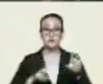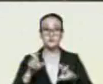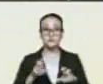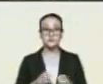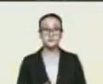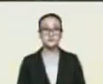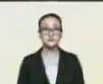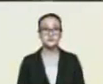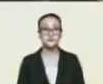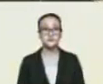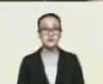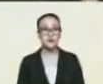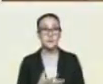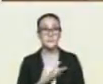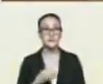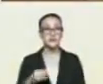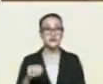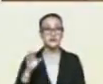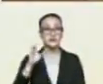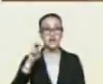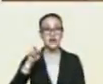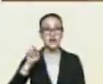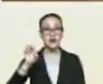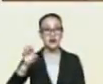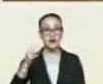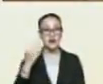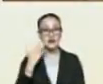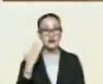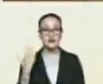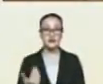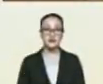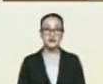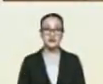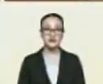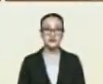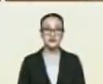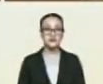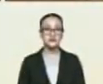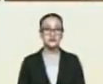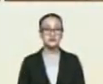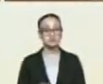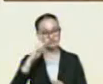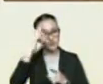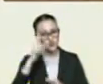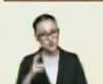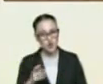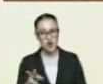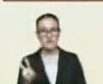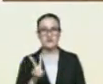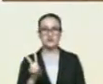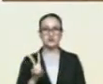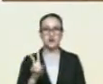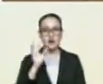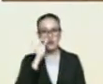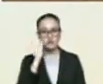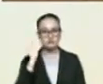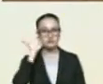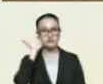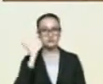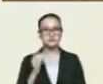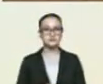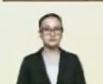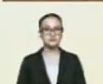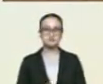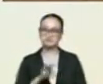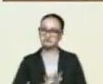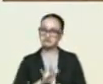Lucena, presidenta del Consejo Nacional Electoral, nuestro reconocimiento como venezolanos y venezolanas por